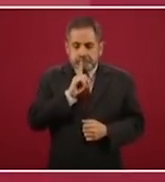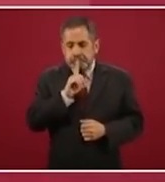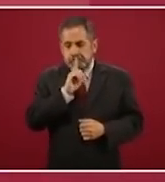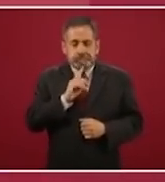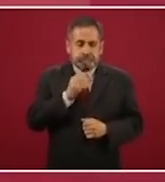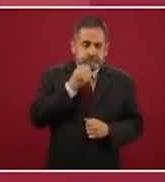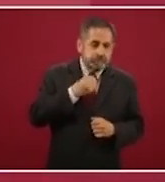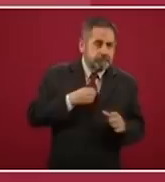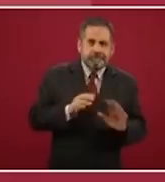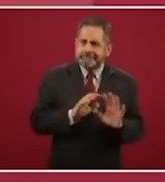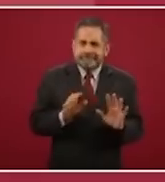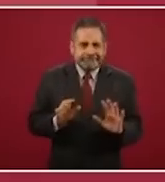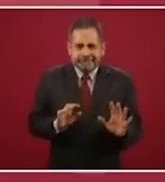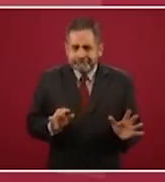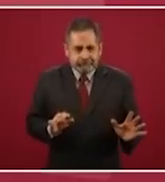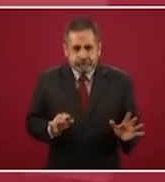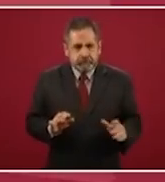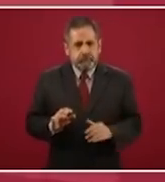y que